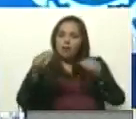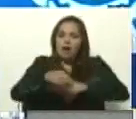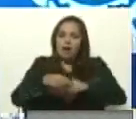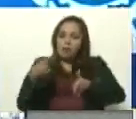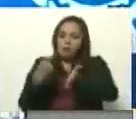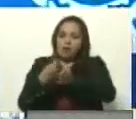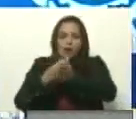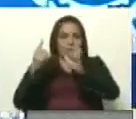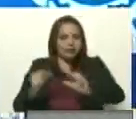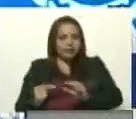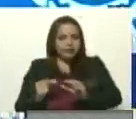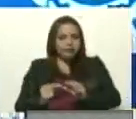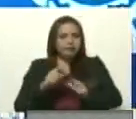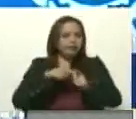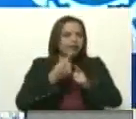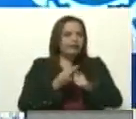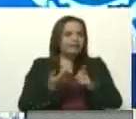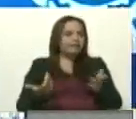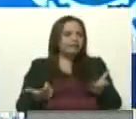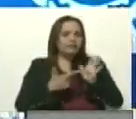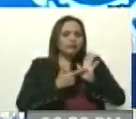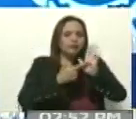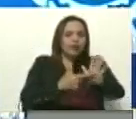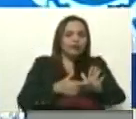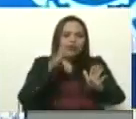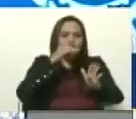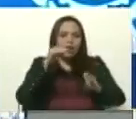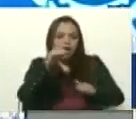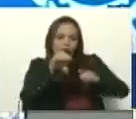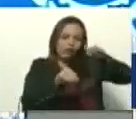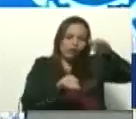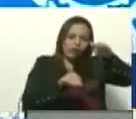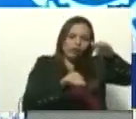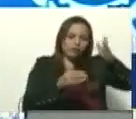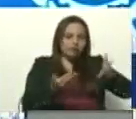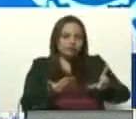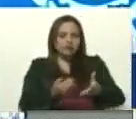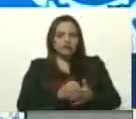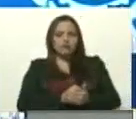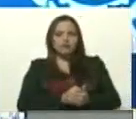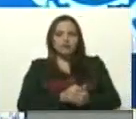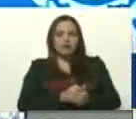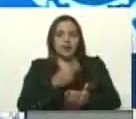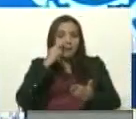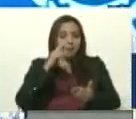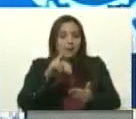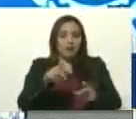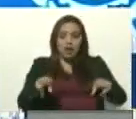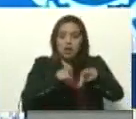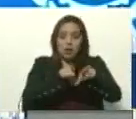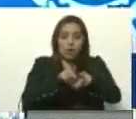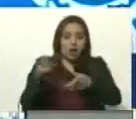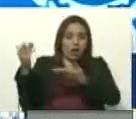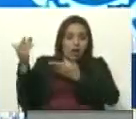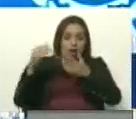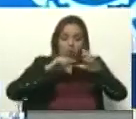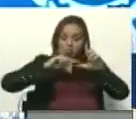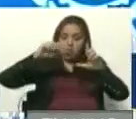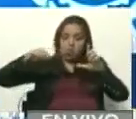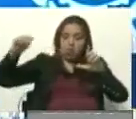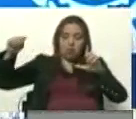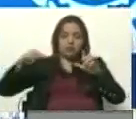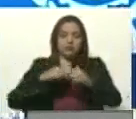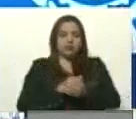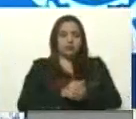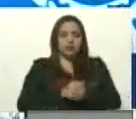marca la desigualdad, lo vemos igualmente en esta lámina, donde mientras menos